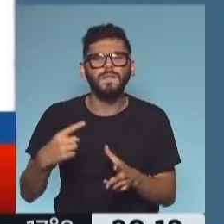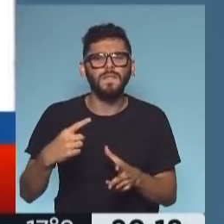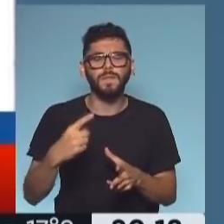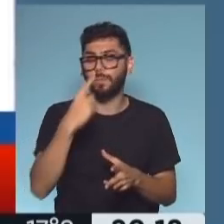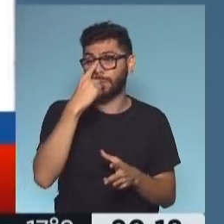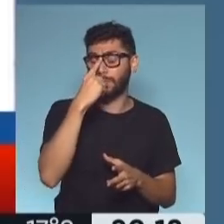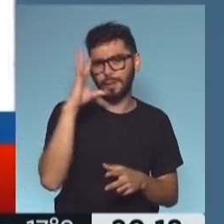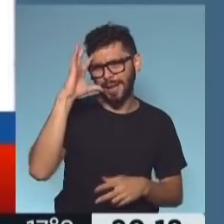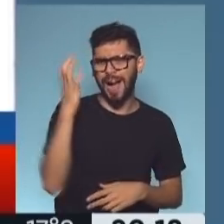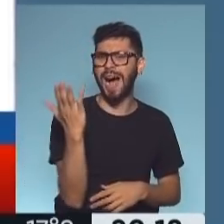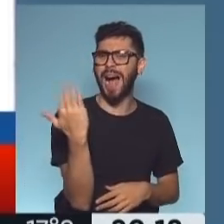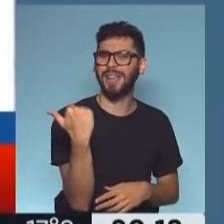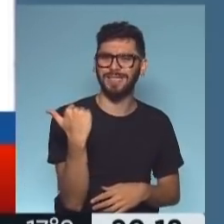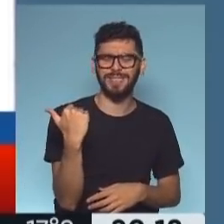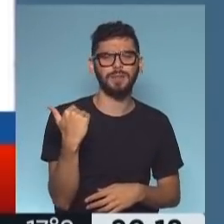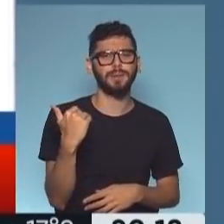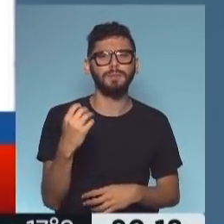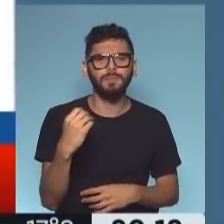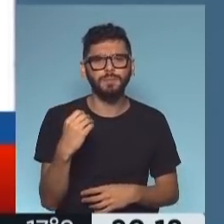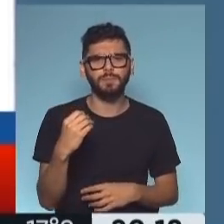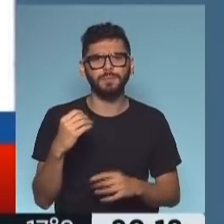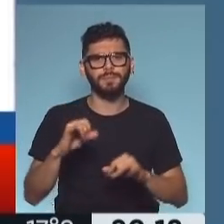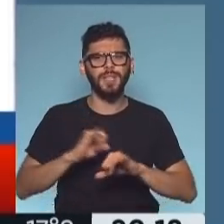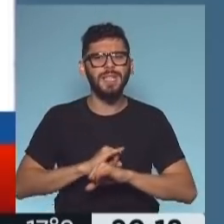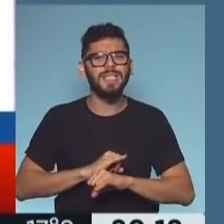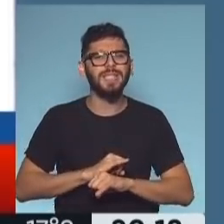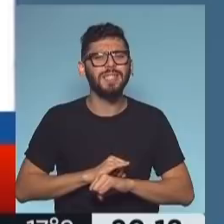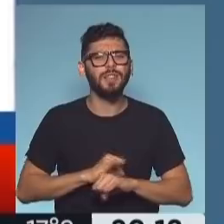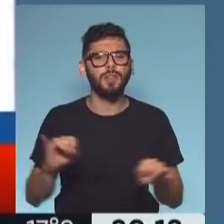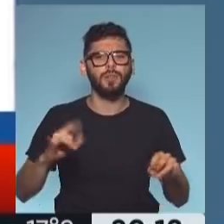con este esquema de desinformación a